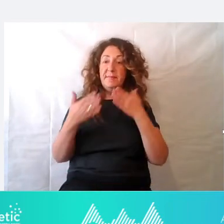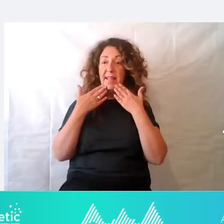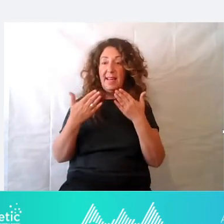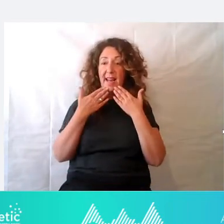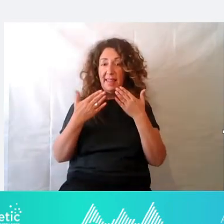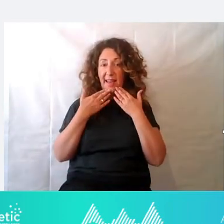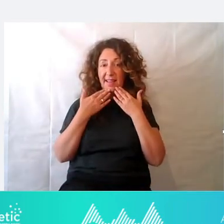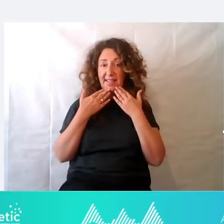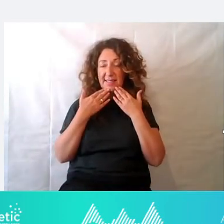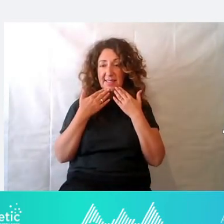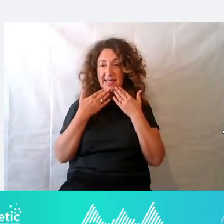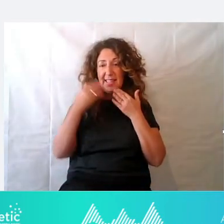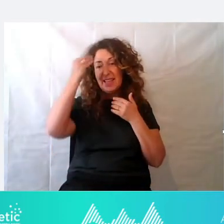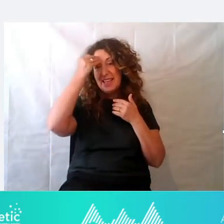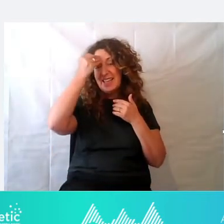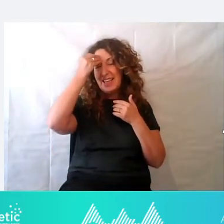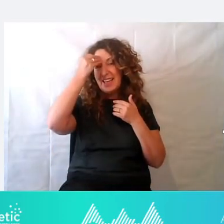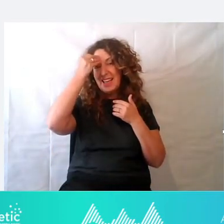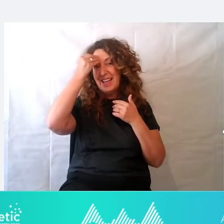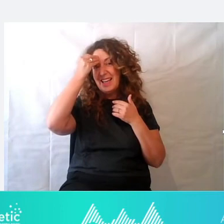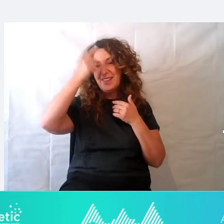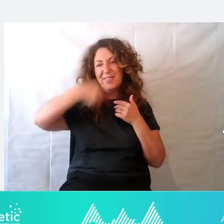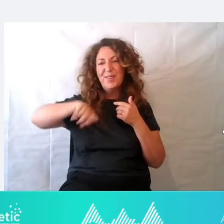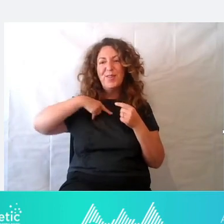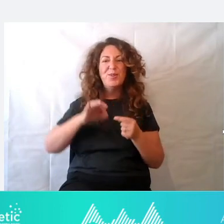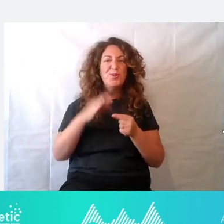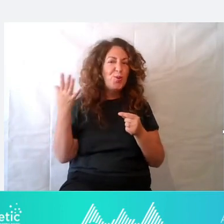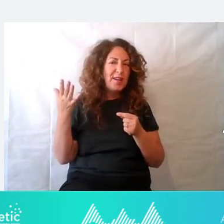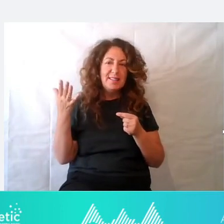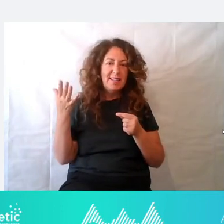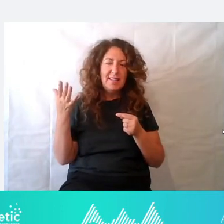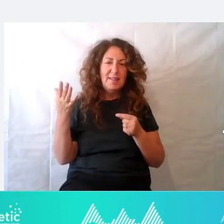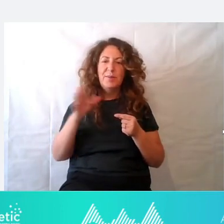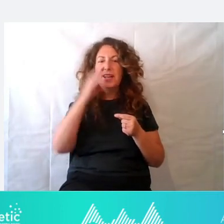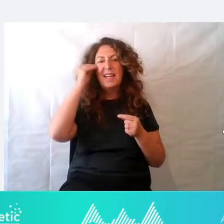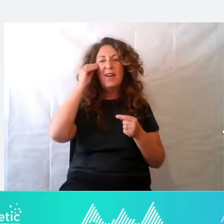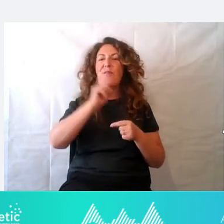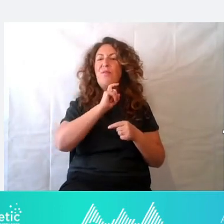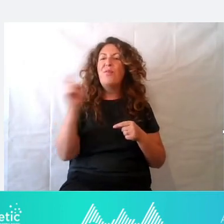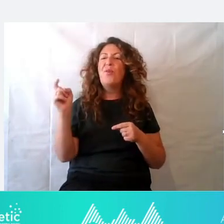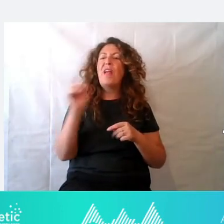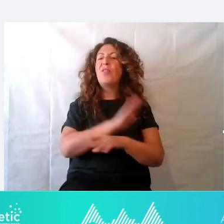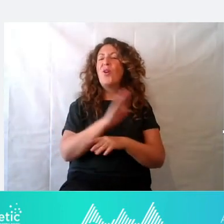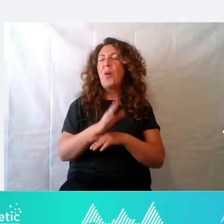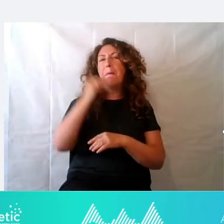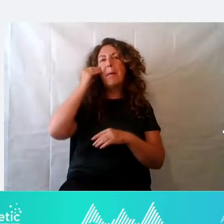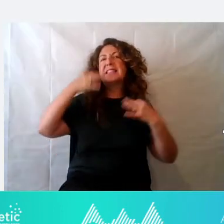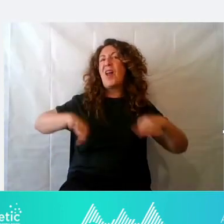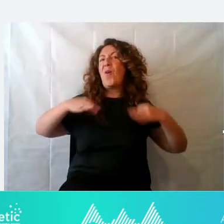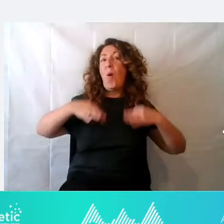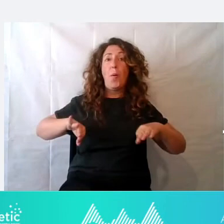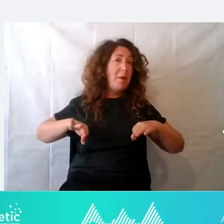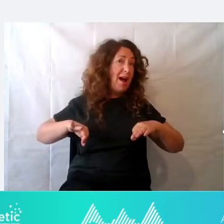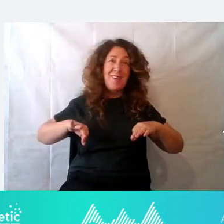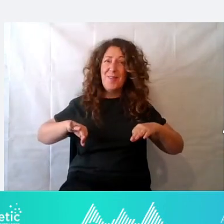creo que es que tenemos la suerte no sabemos lo que tenemos porque creemos que la fundación once es una cosa normal y que está en todos los países es una cosa única